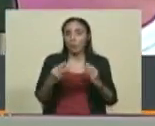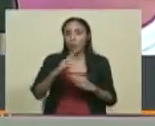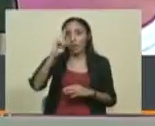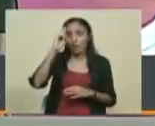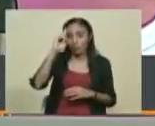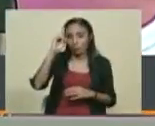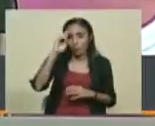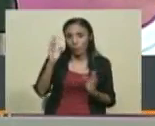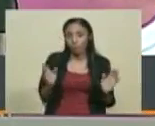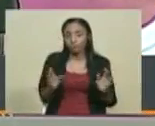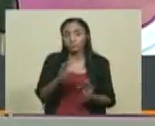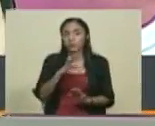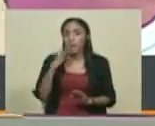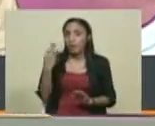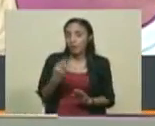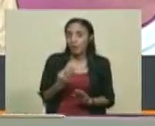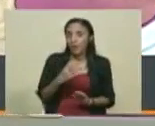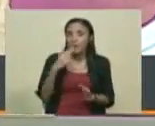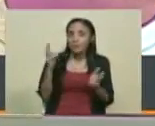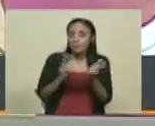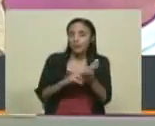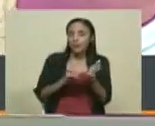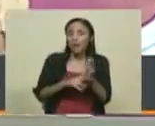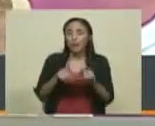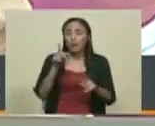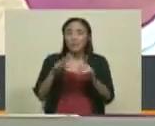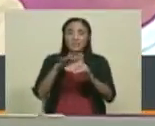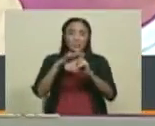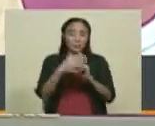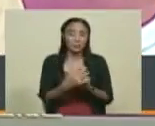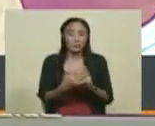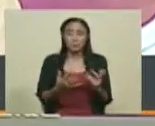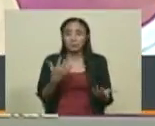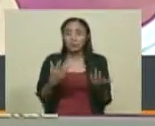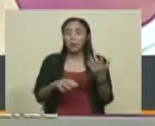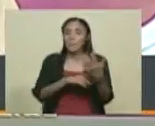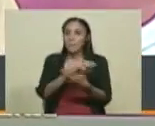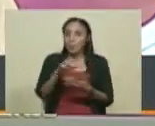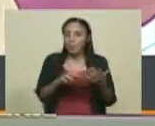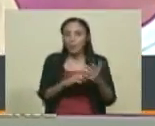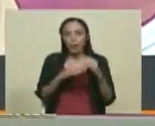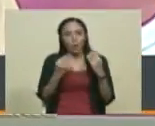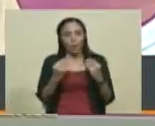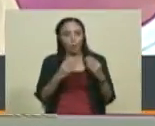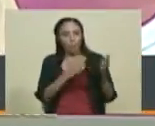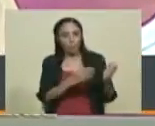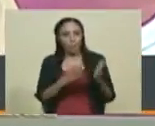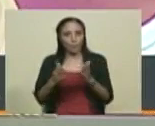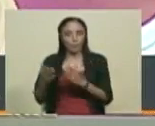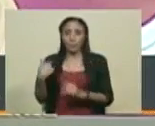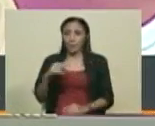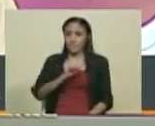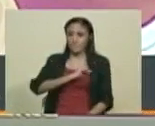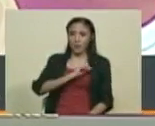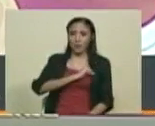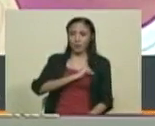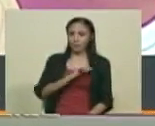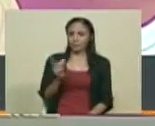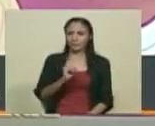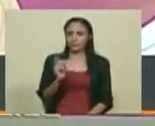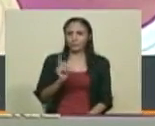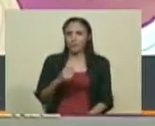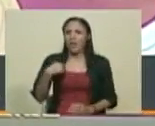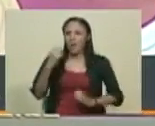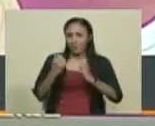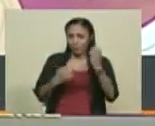verdades que nos toca vivir en todos los campos. No le tengamos miedo a la crítica y a la